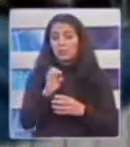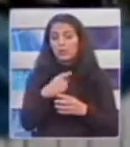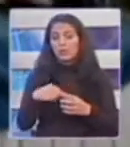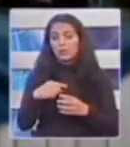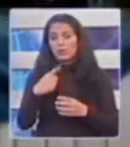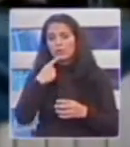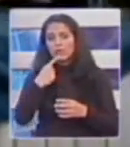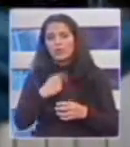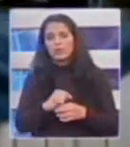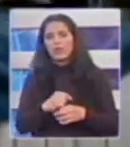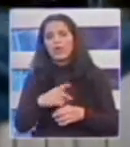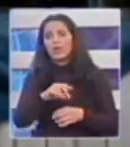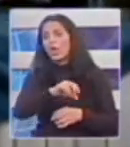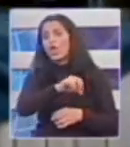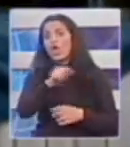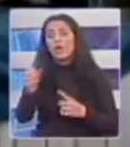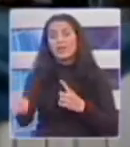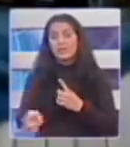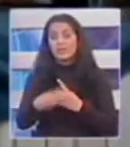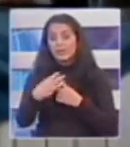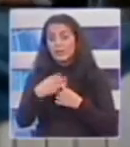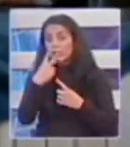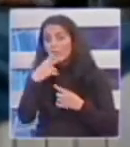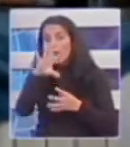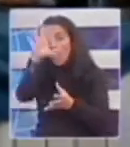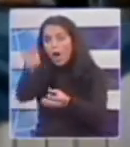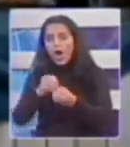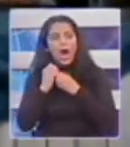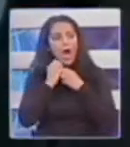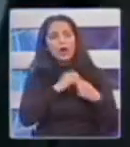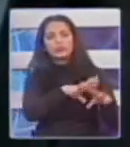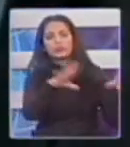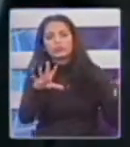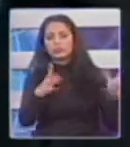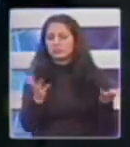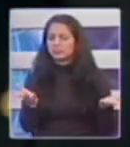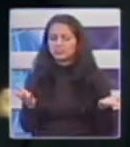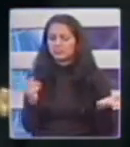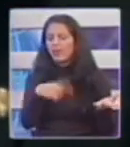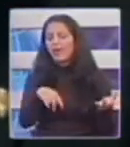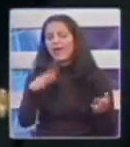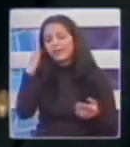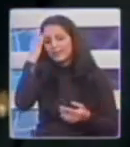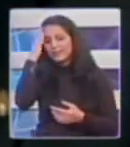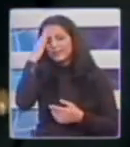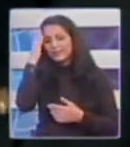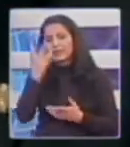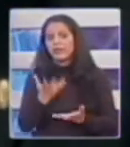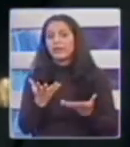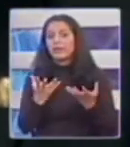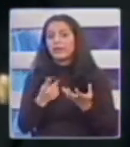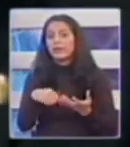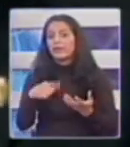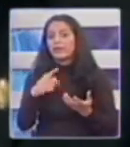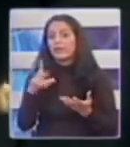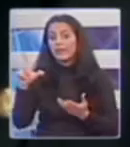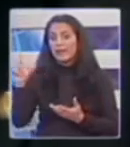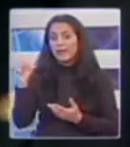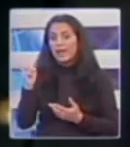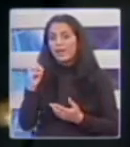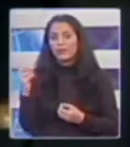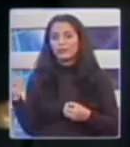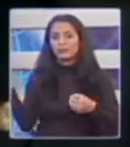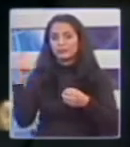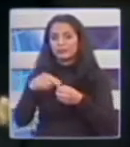la información de un portal electrónico, pero aquí apuntan que el objetivo es uno solo: evitar que Lasso inscriba su candidatura presidencial para